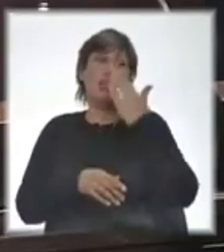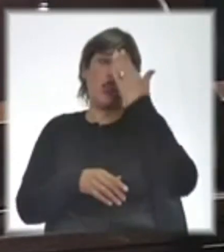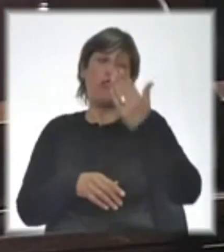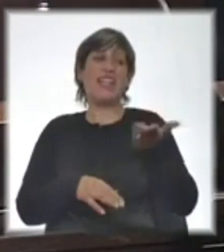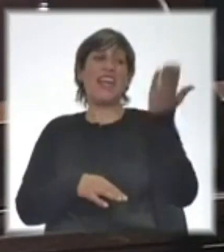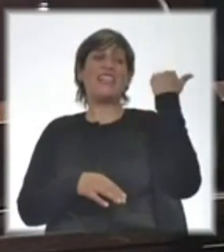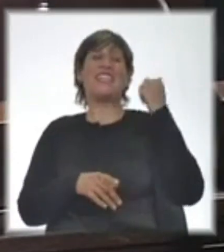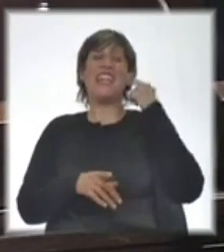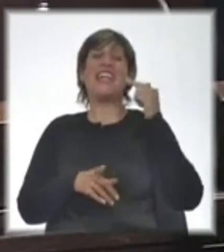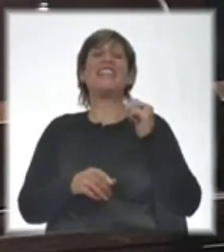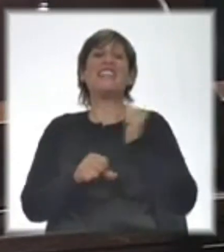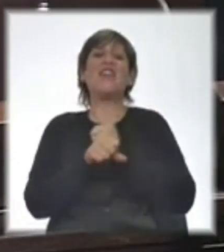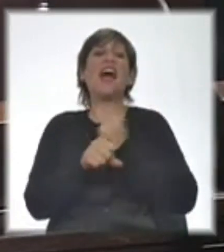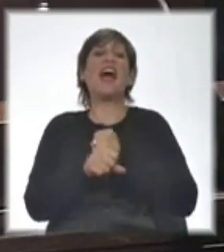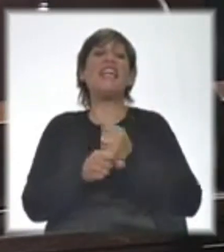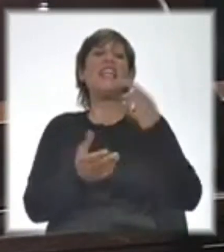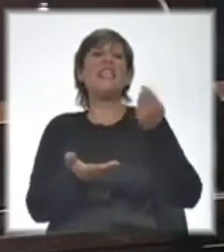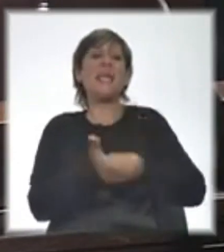trabajaran remunerados.